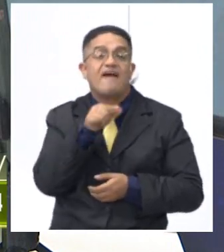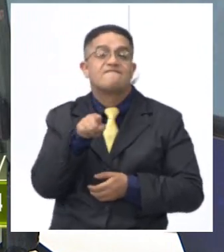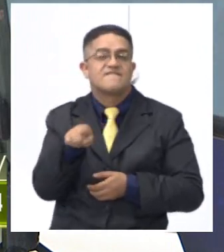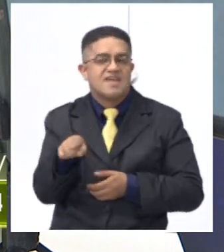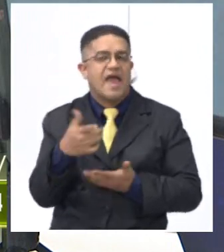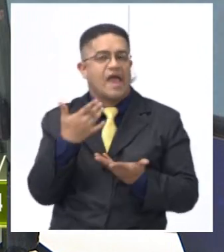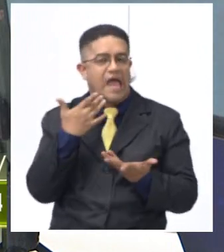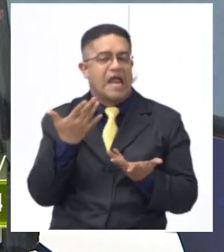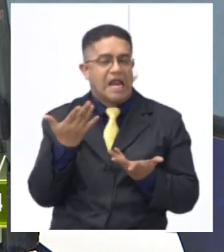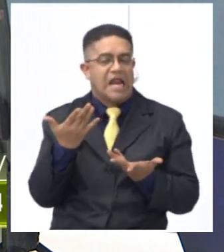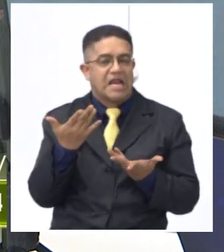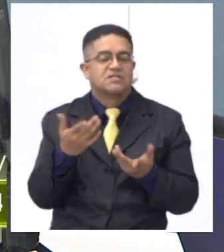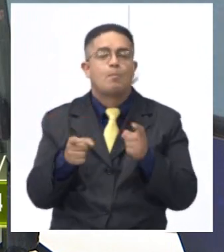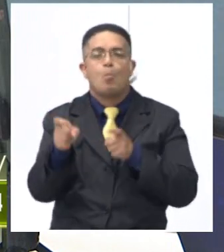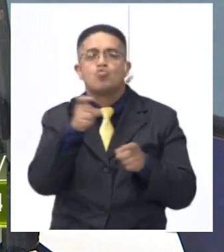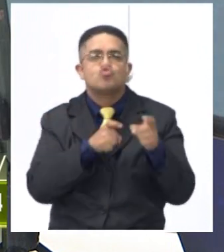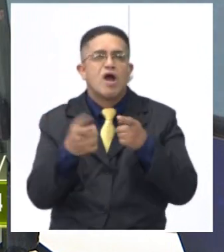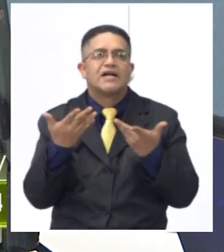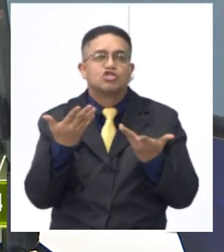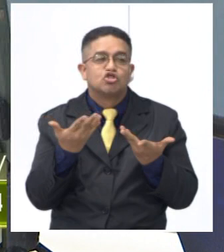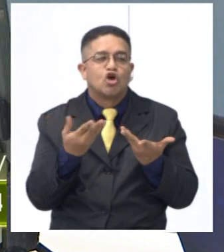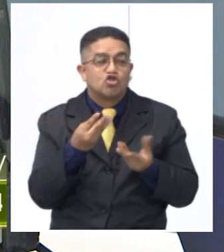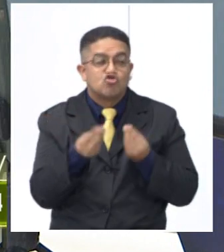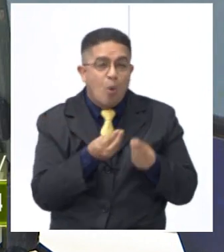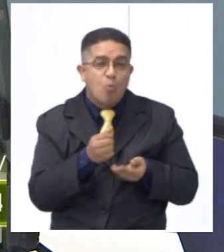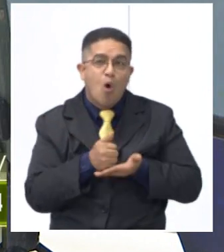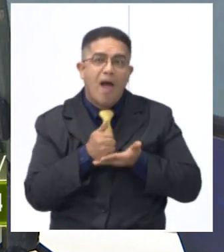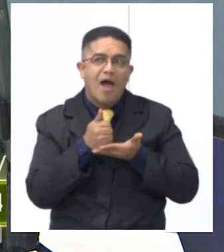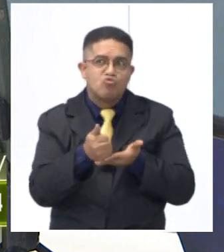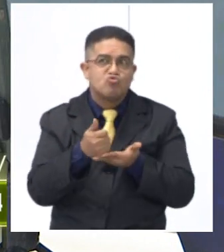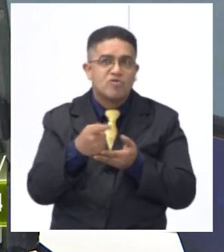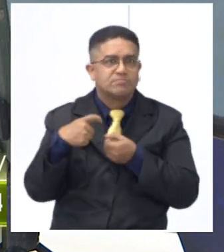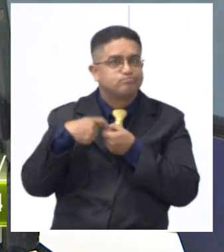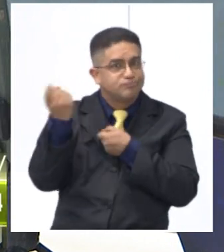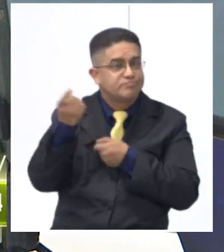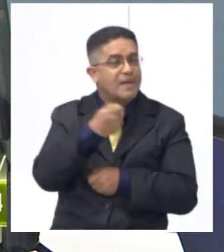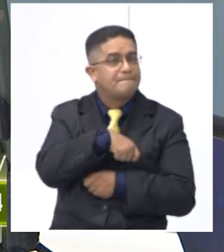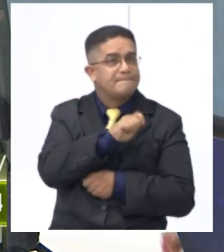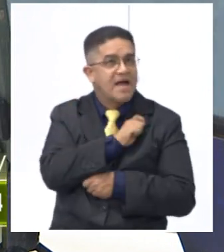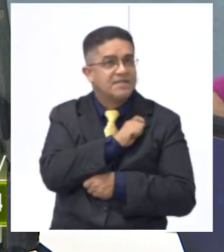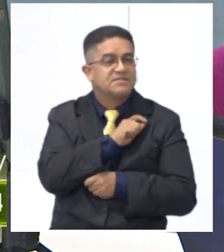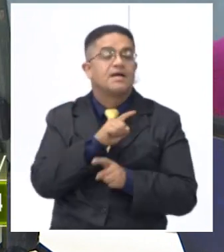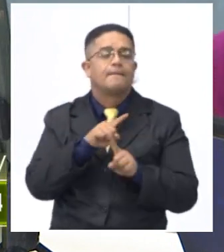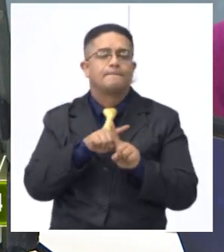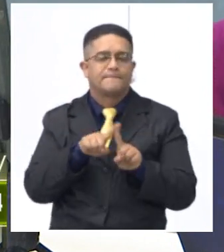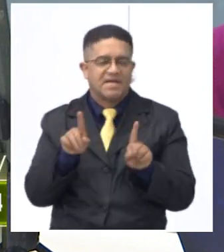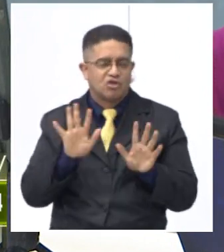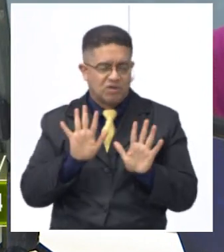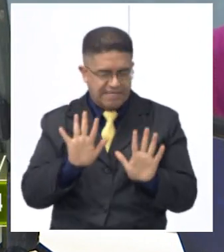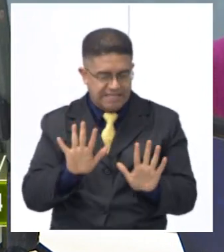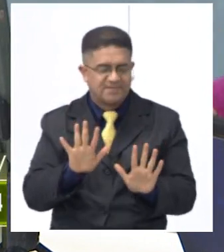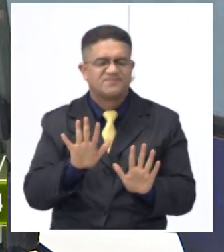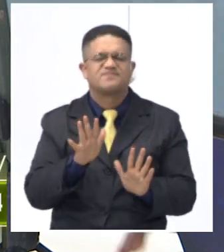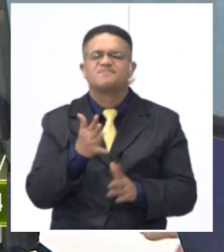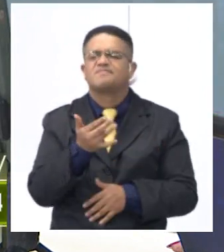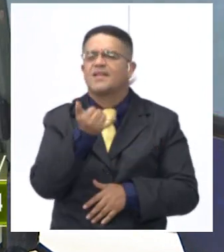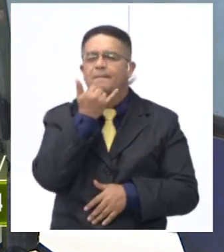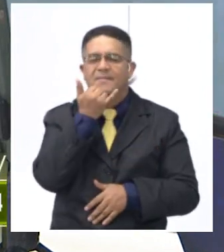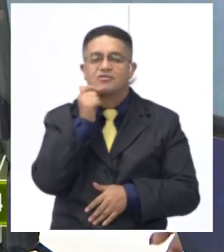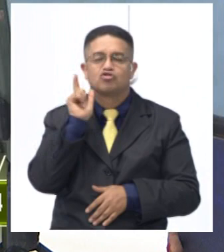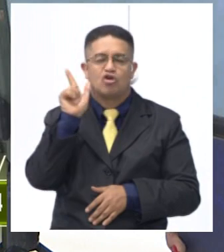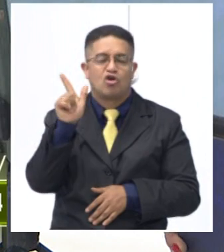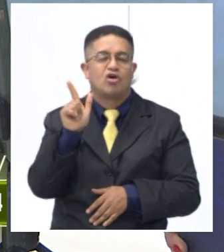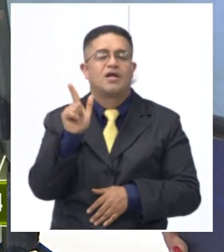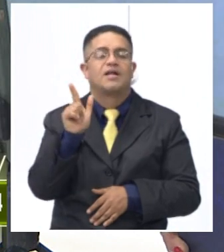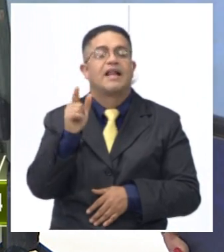encuentros, bueno, buscando la emancipación de los españoles. Pero lo que ocurrió con el presidente de España,